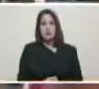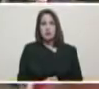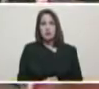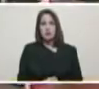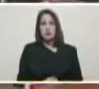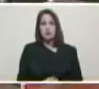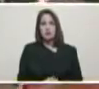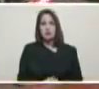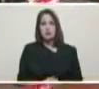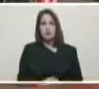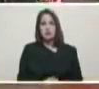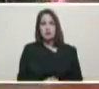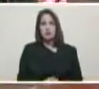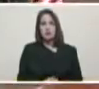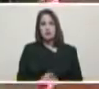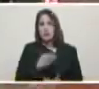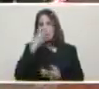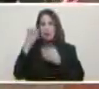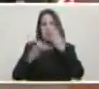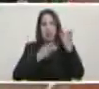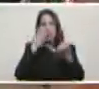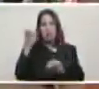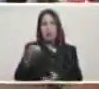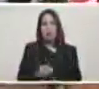estos tienen Consigna para lo que uno